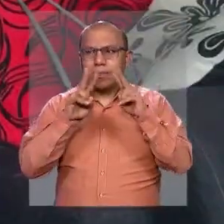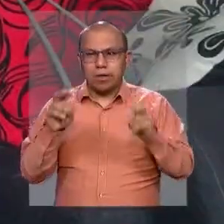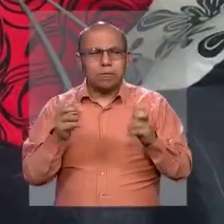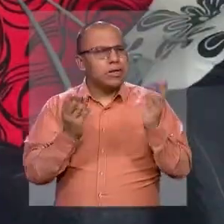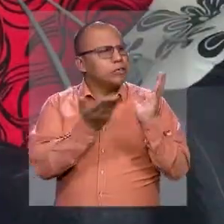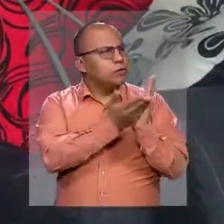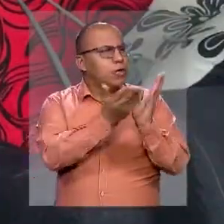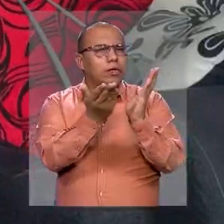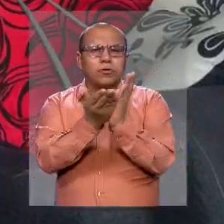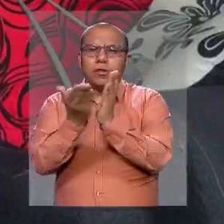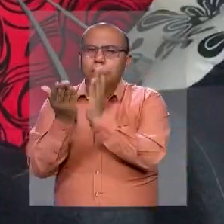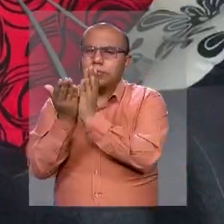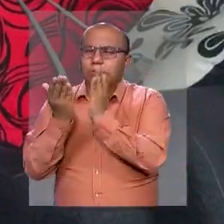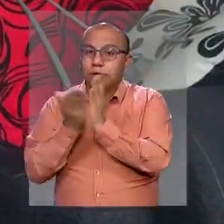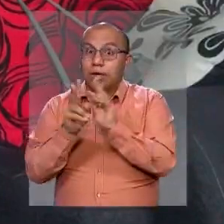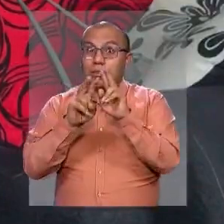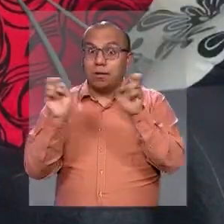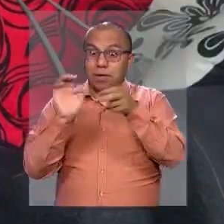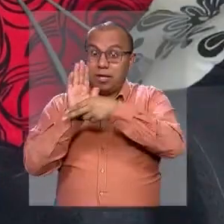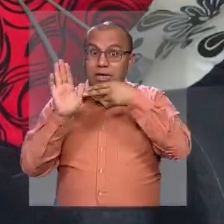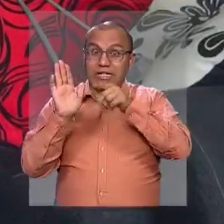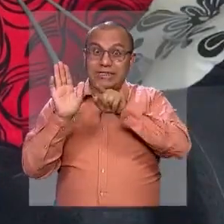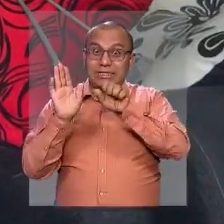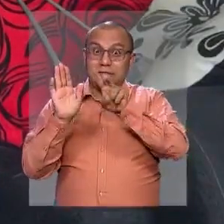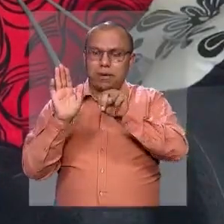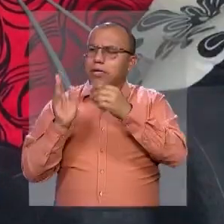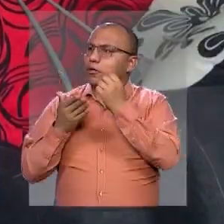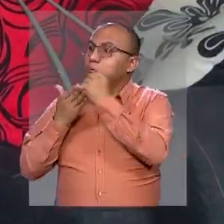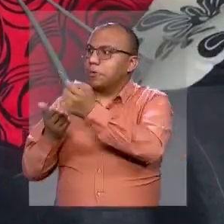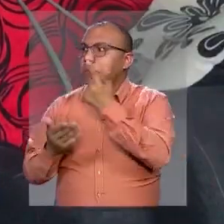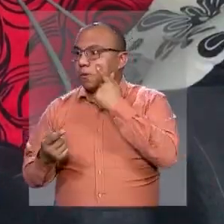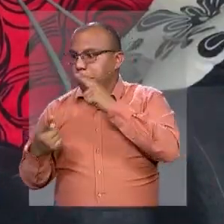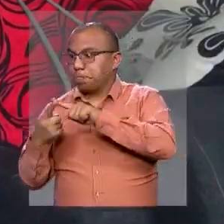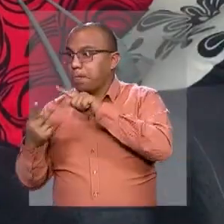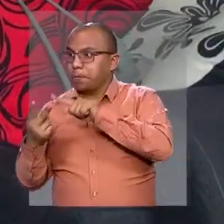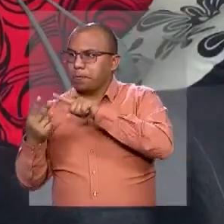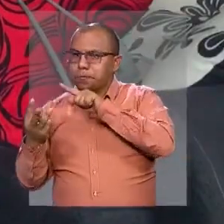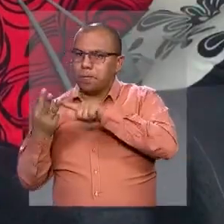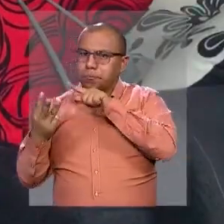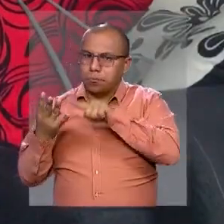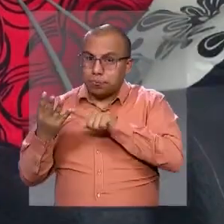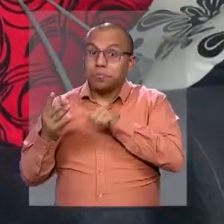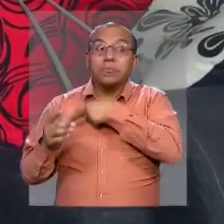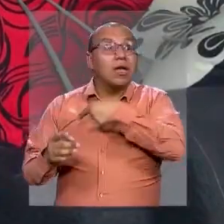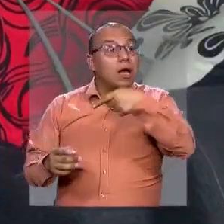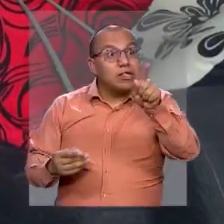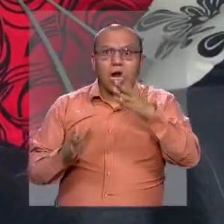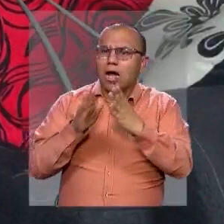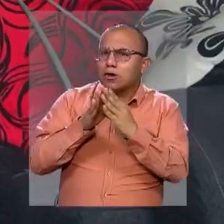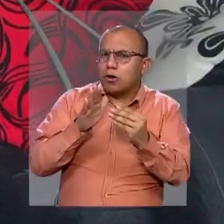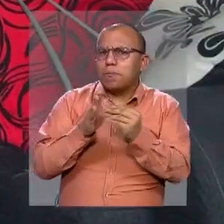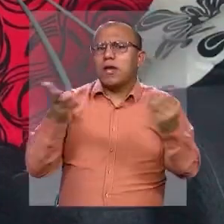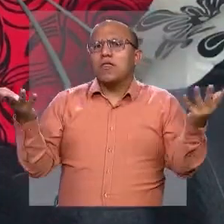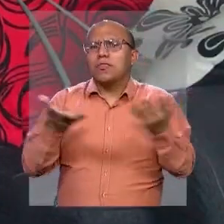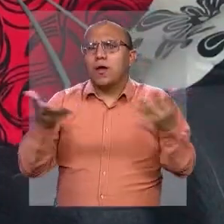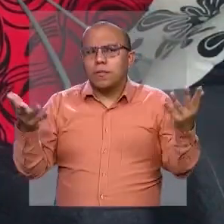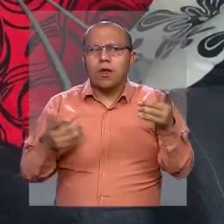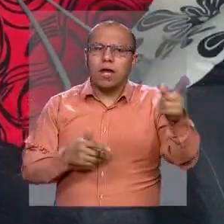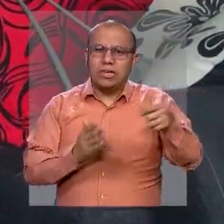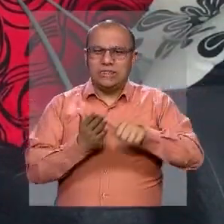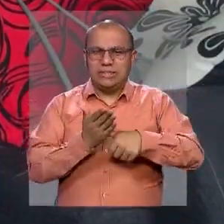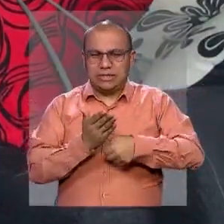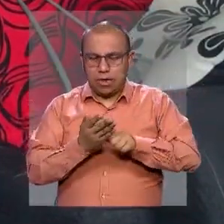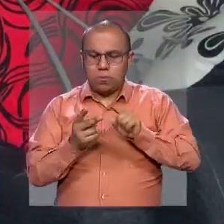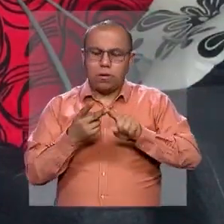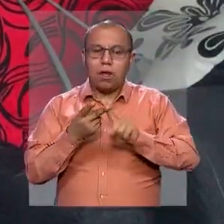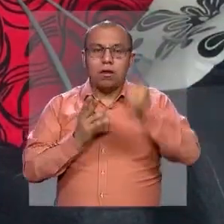a estudiar un poquito más lo del CISBEN, colaborarle a la gente, mire, ustedes tienen que hacer esto, llevar una fotocopia de la cédula,